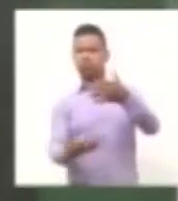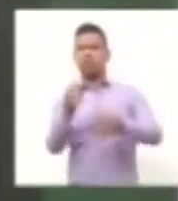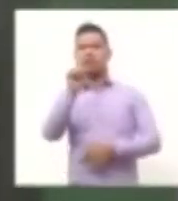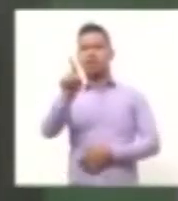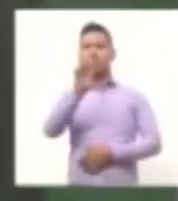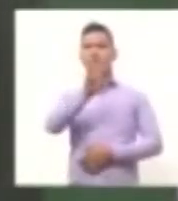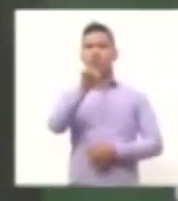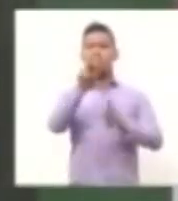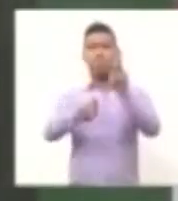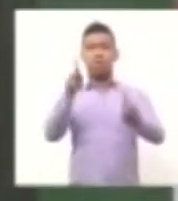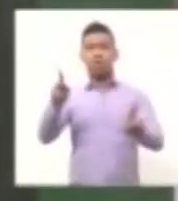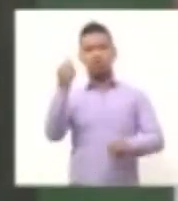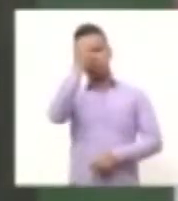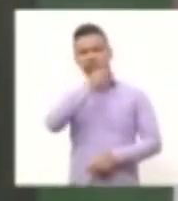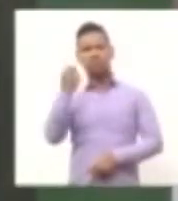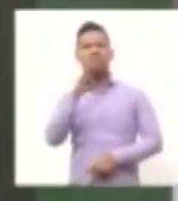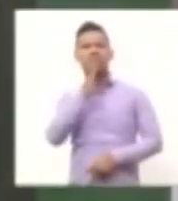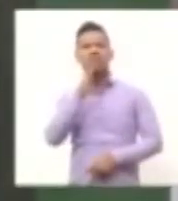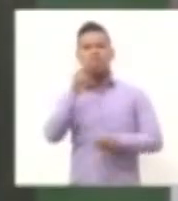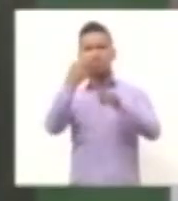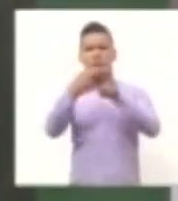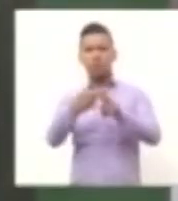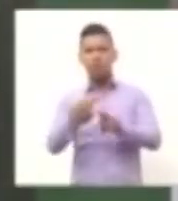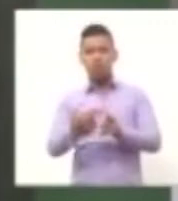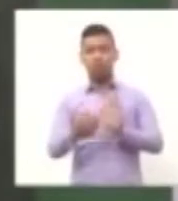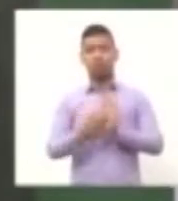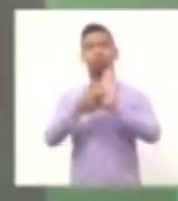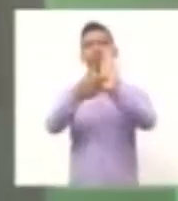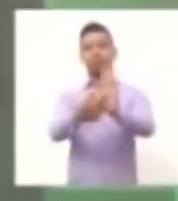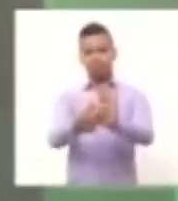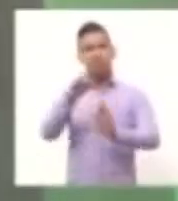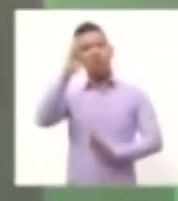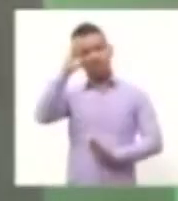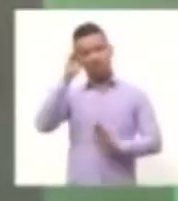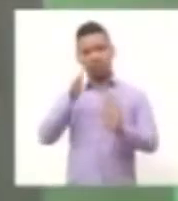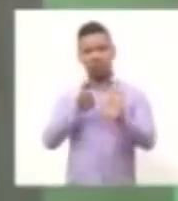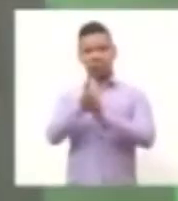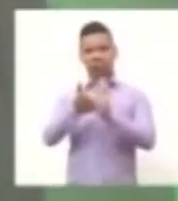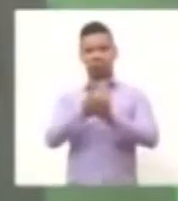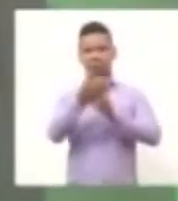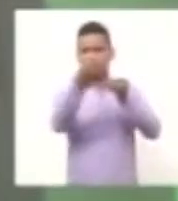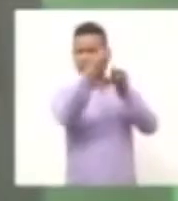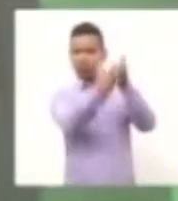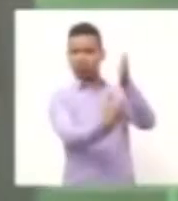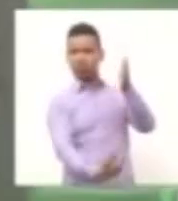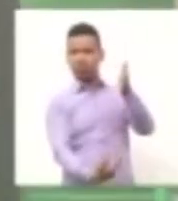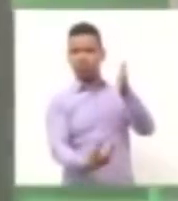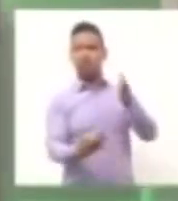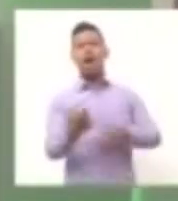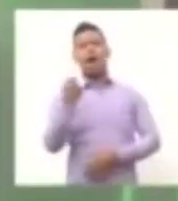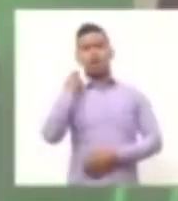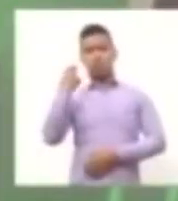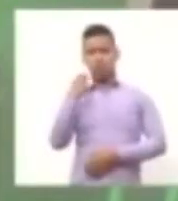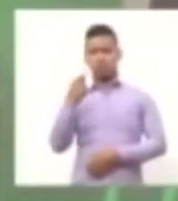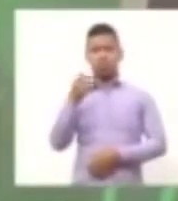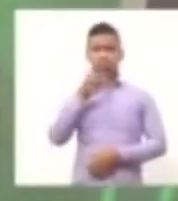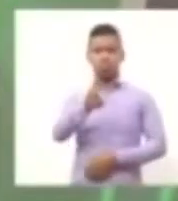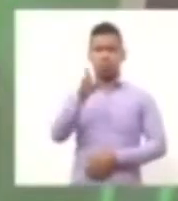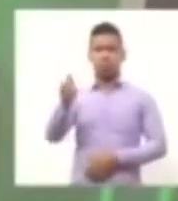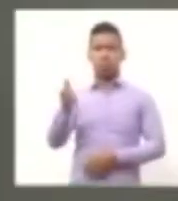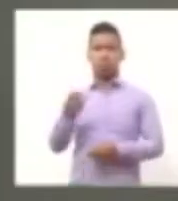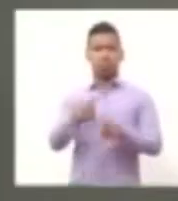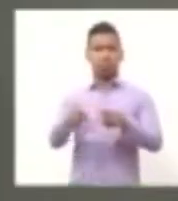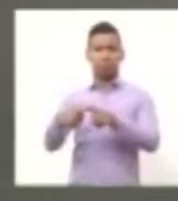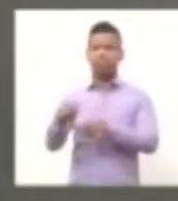más buscados por la Policía Metropolitana. Varios de estos, según la policía, involucrados en los más recientes crímenes registrados en el área